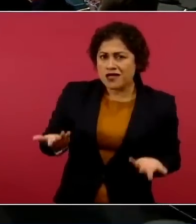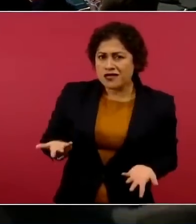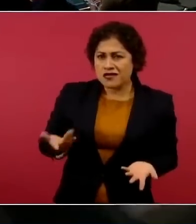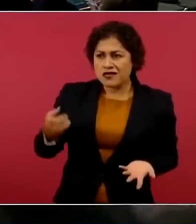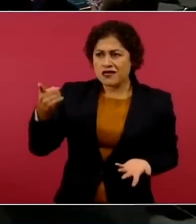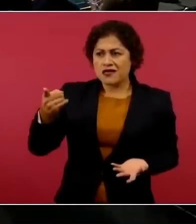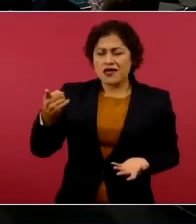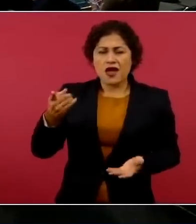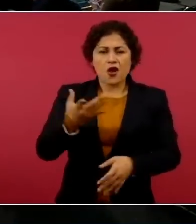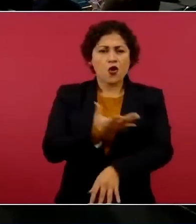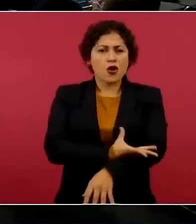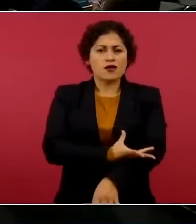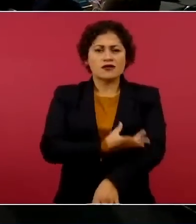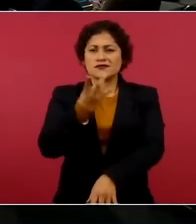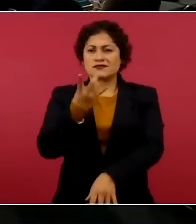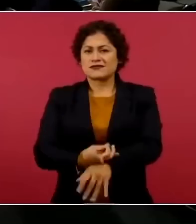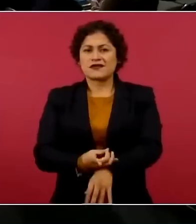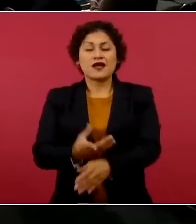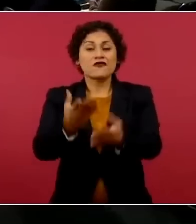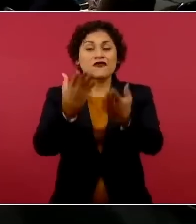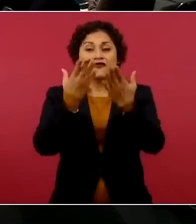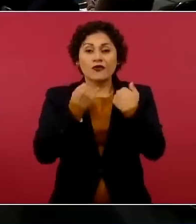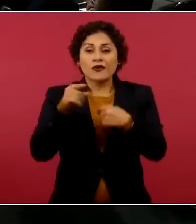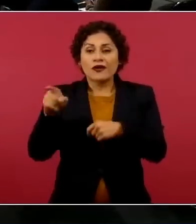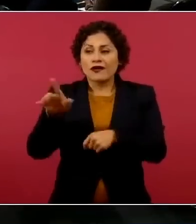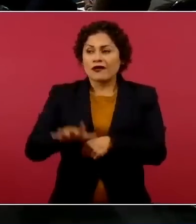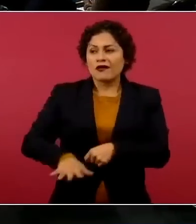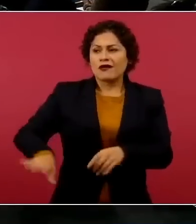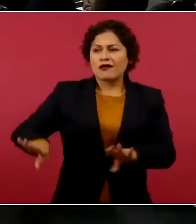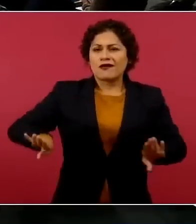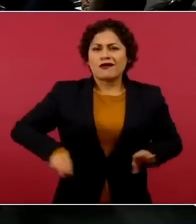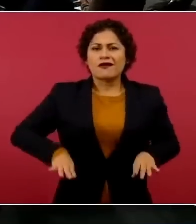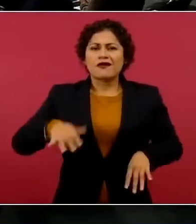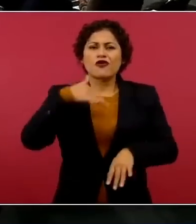muy corruptos, además porque viven